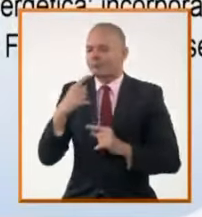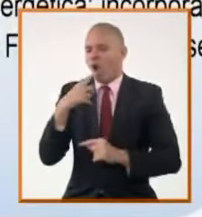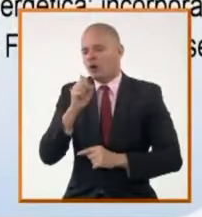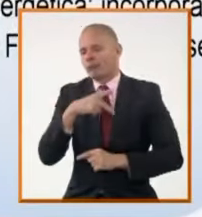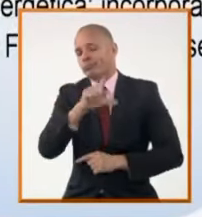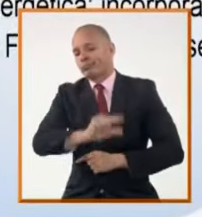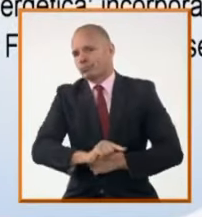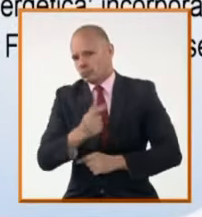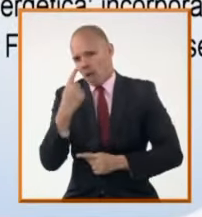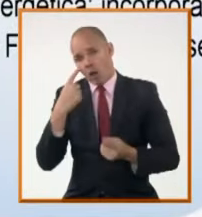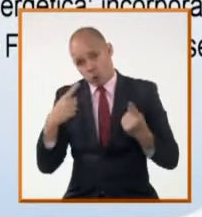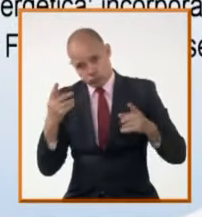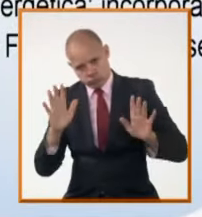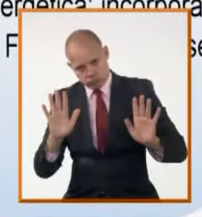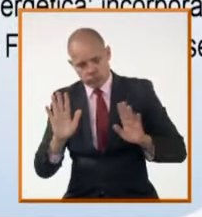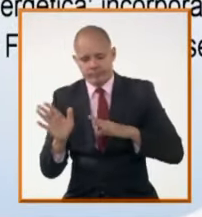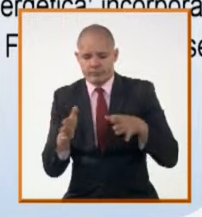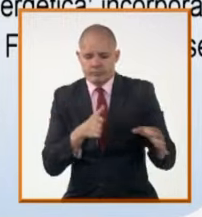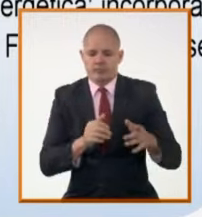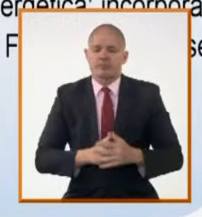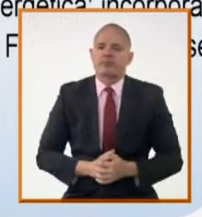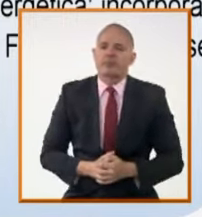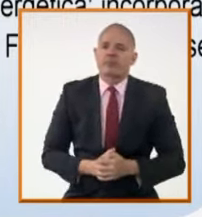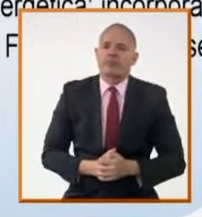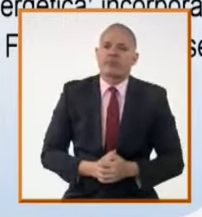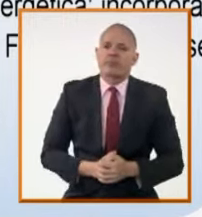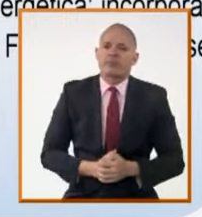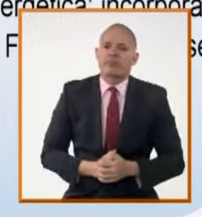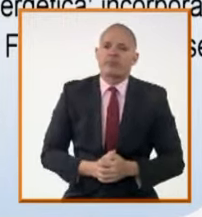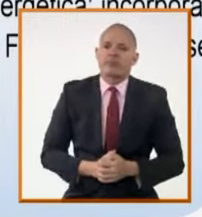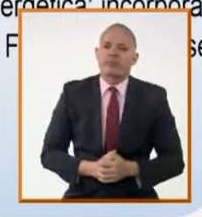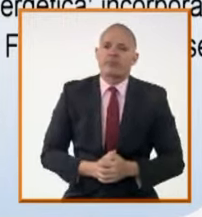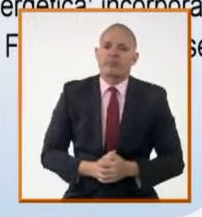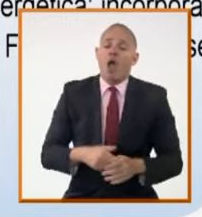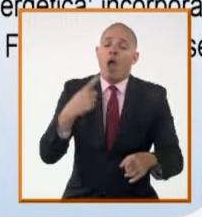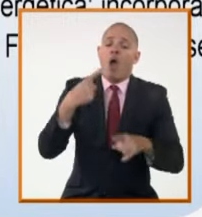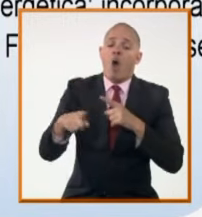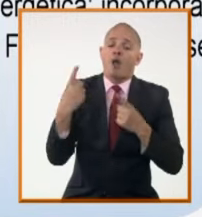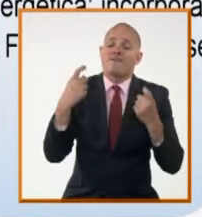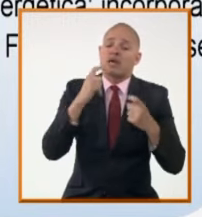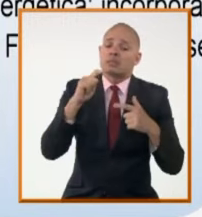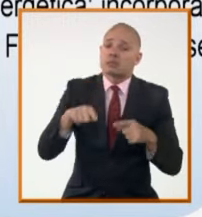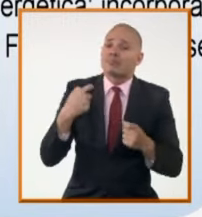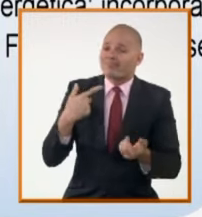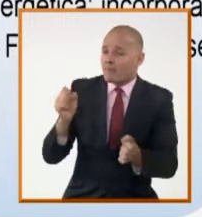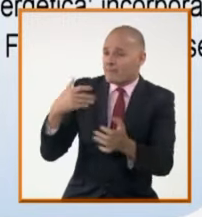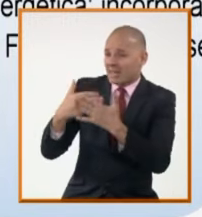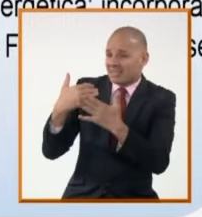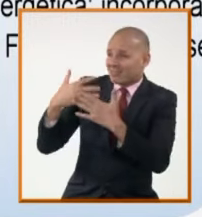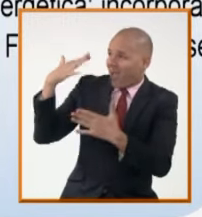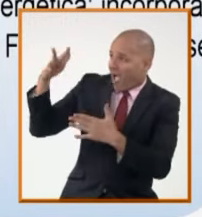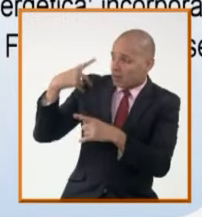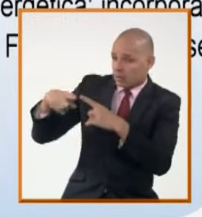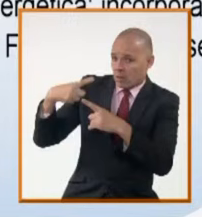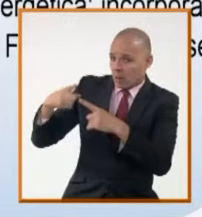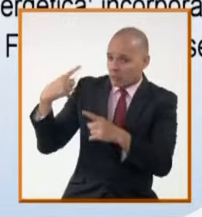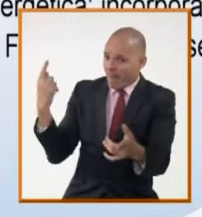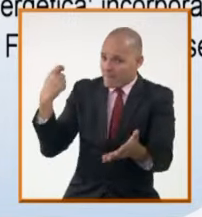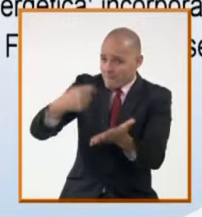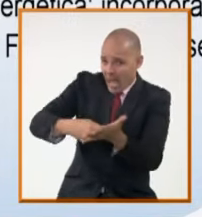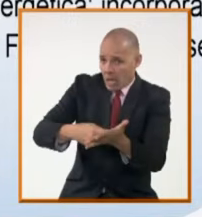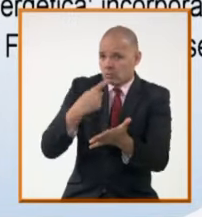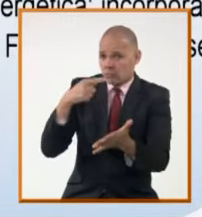participación de la inversión extranjera, priorizando producción de alimentos, muchos negocios avanzando y